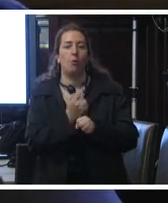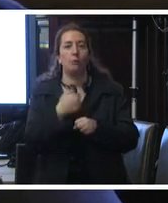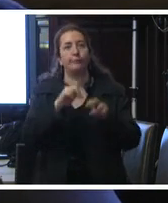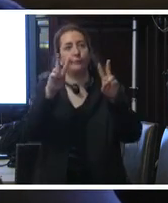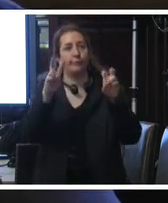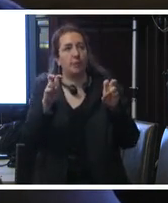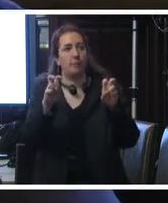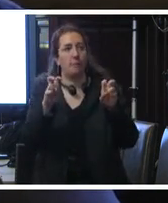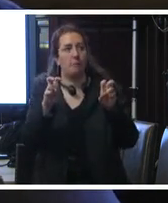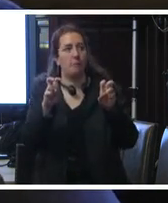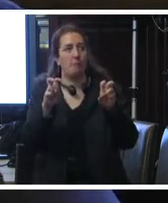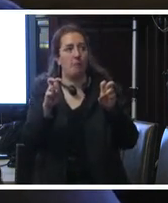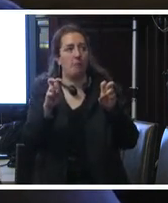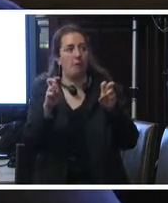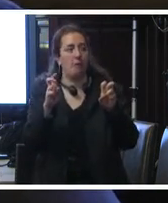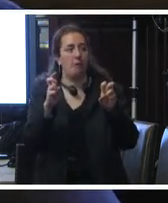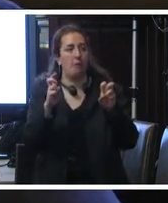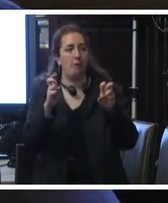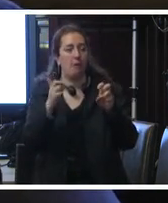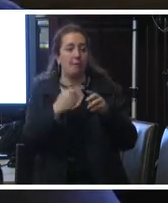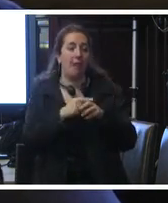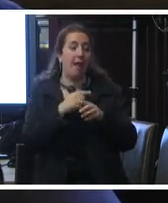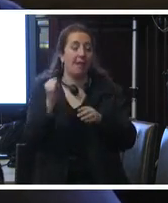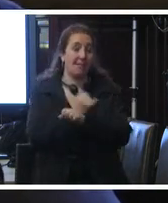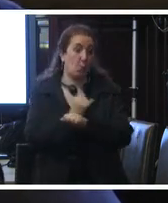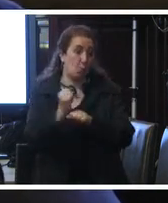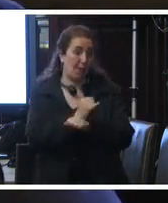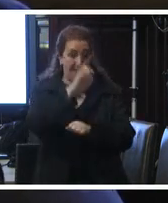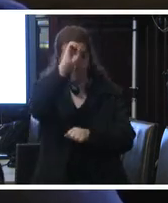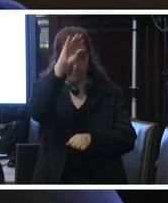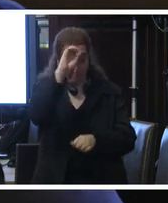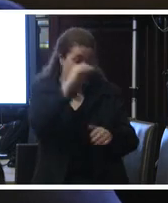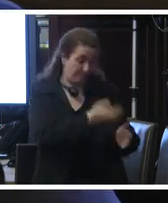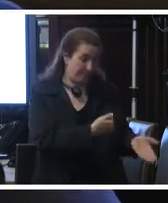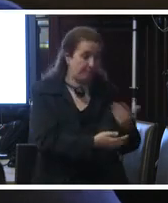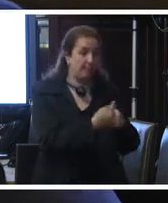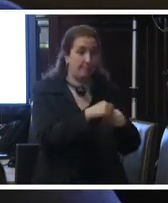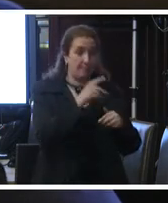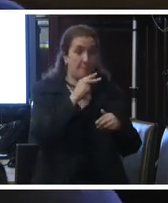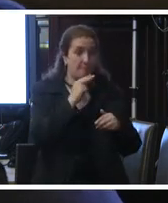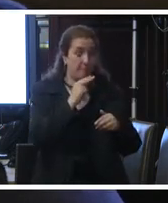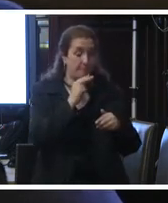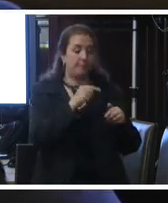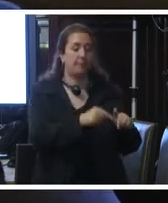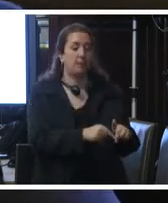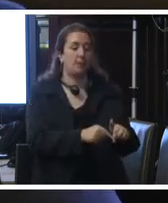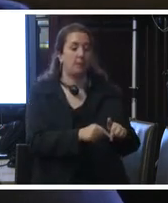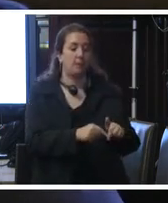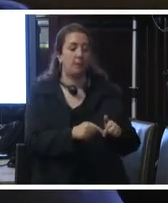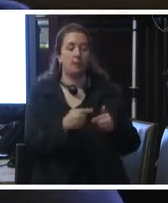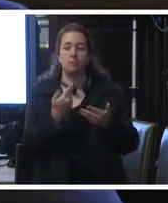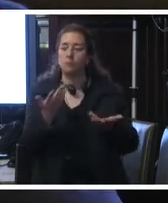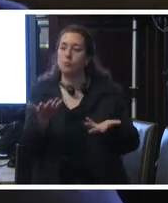temas de las industrias extractivas. Les pediría si nos pueden acercar